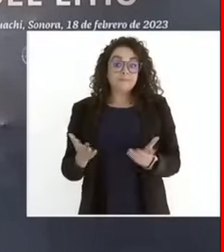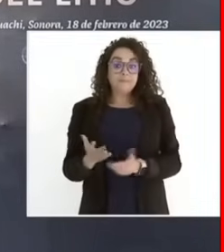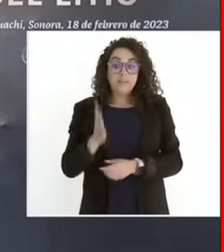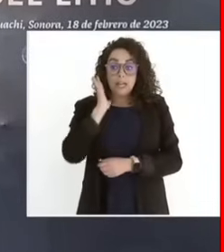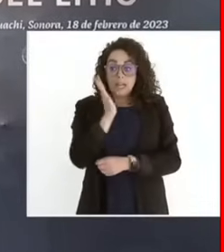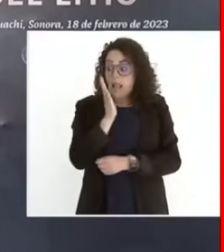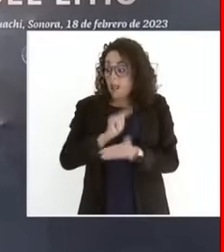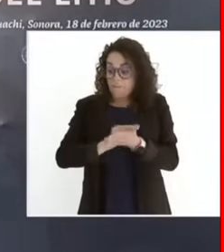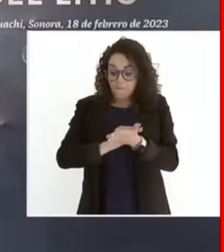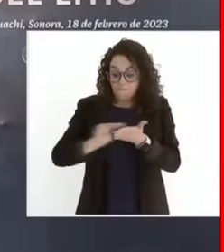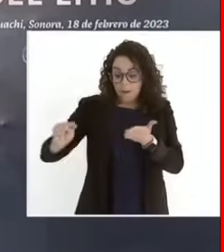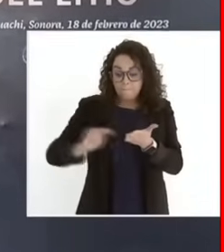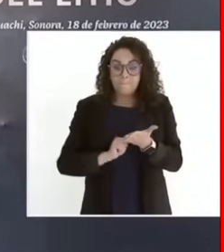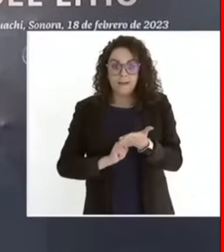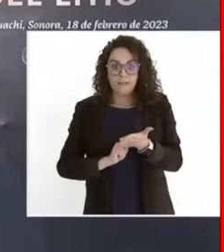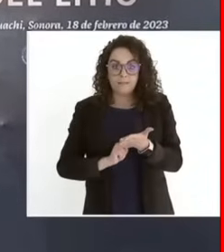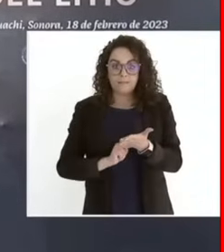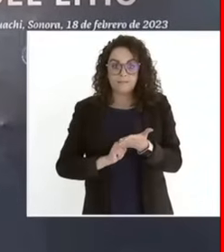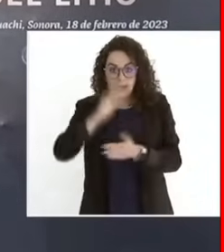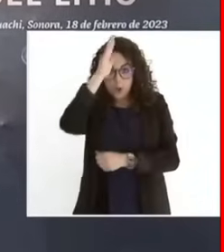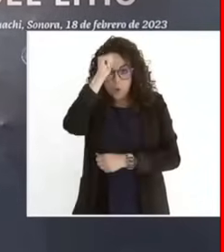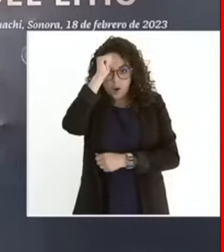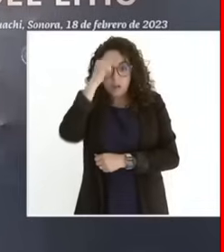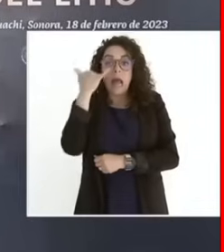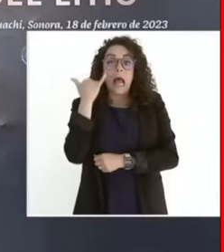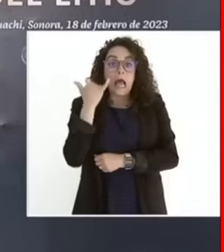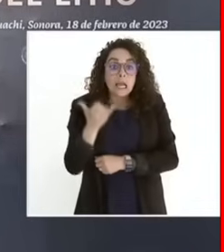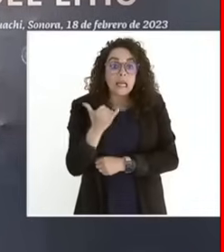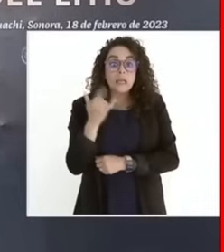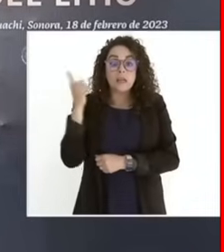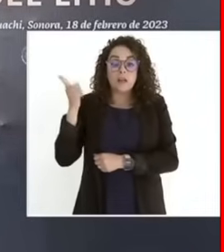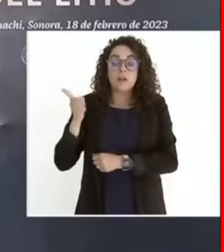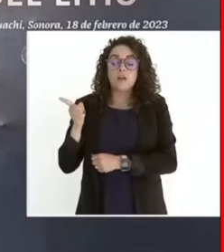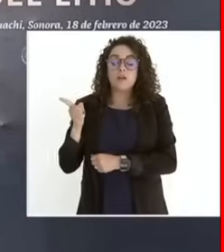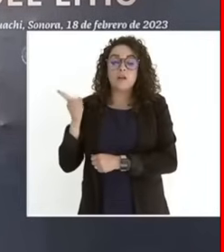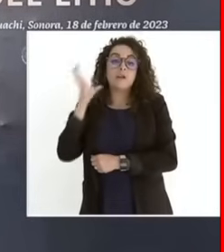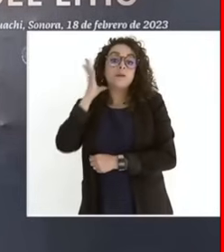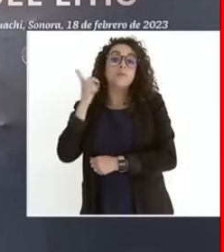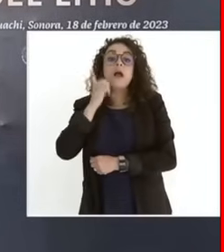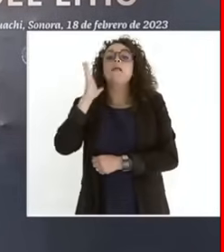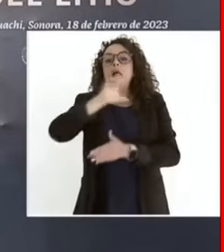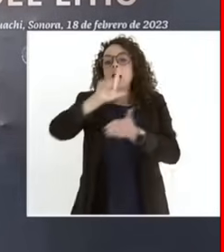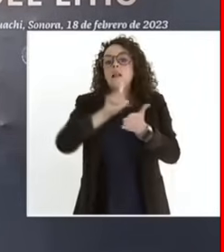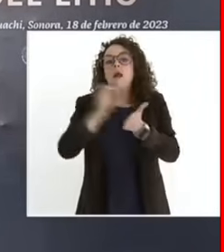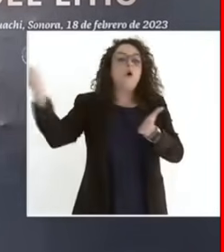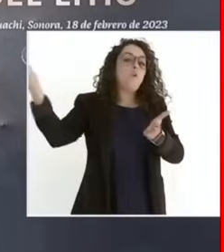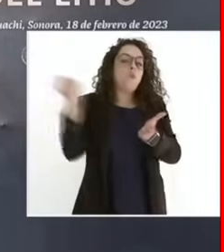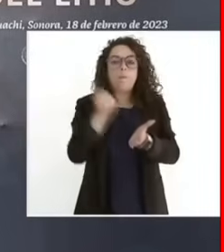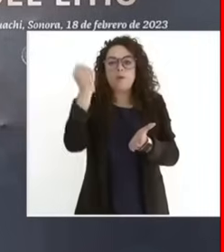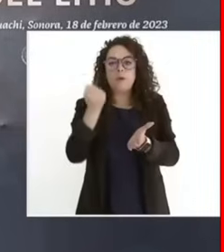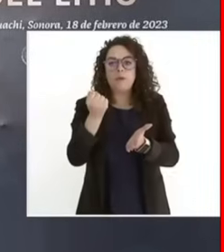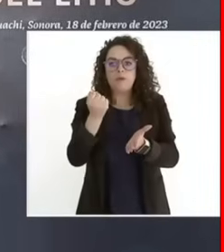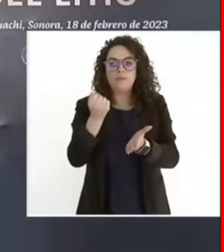acuerdo ya hay una ley que se aprobó en el congreso hay